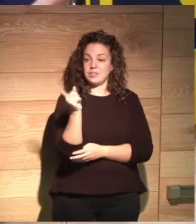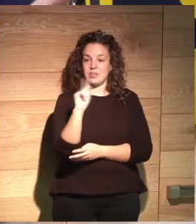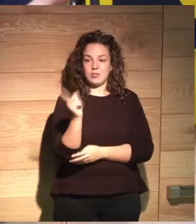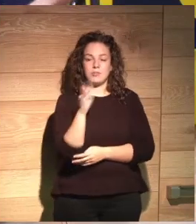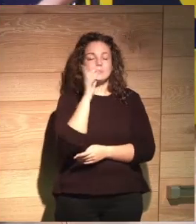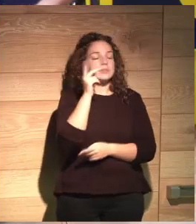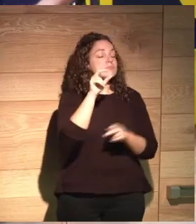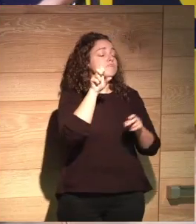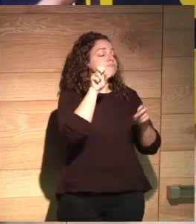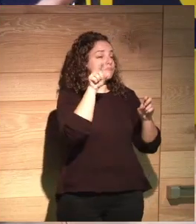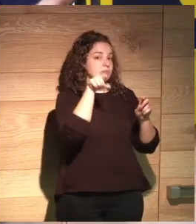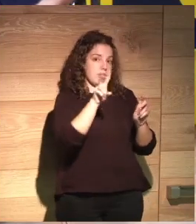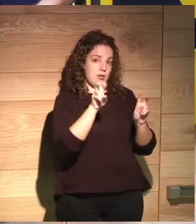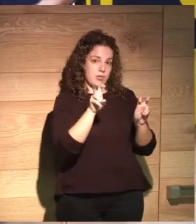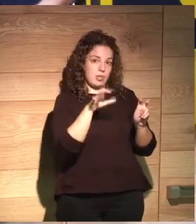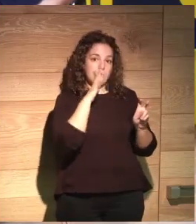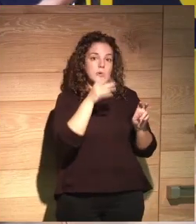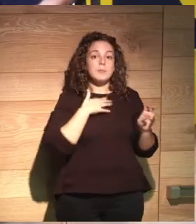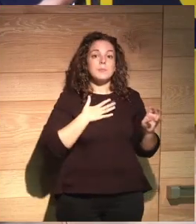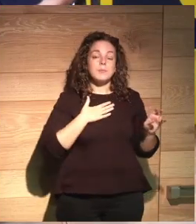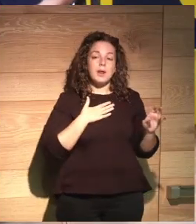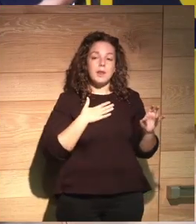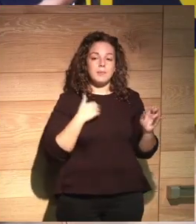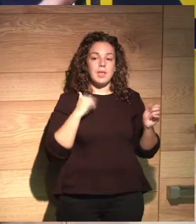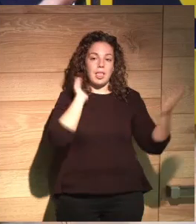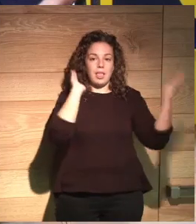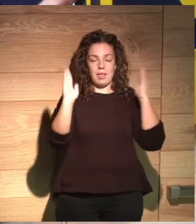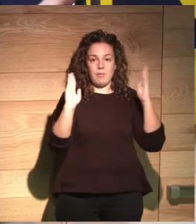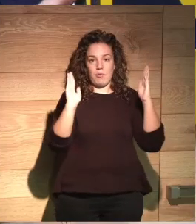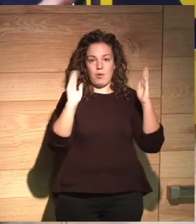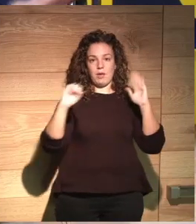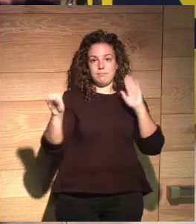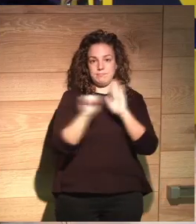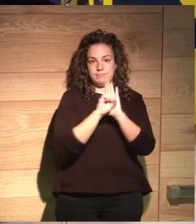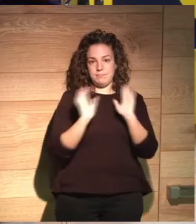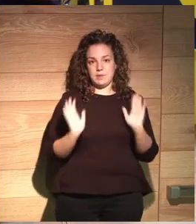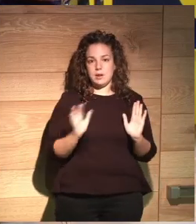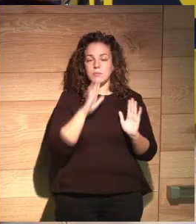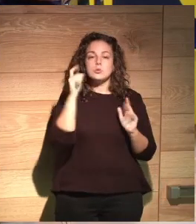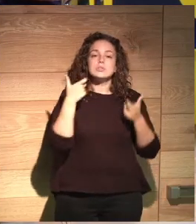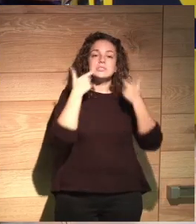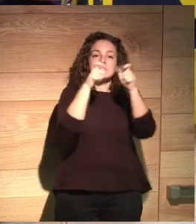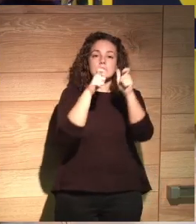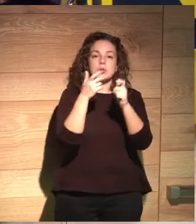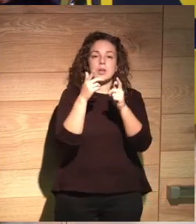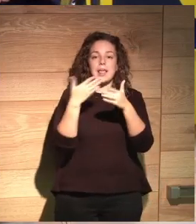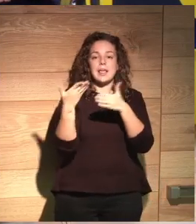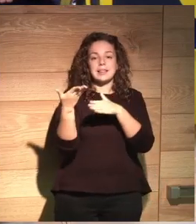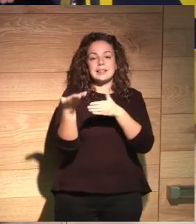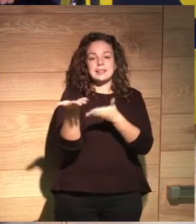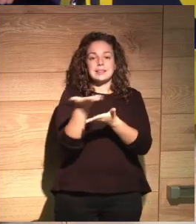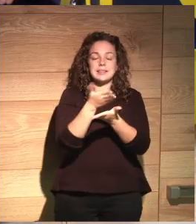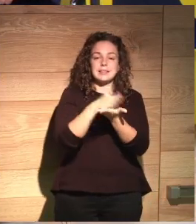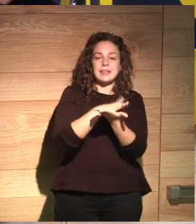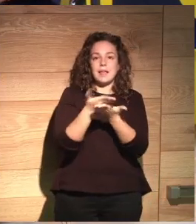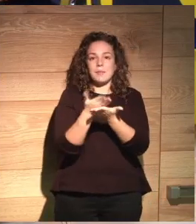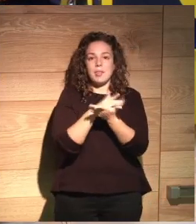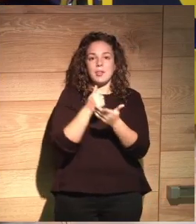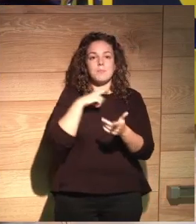intermediación eso para mí marca a nuestra época y el sector intermediario nunca pierde